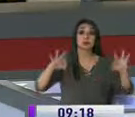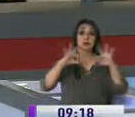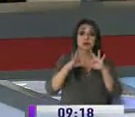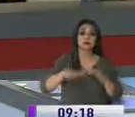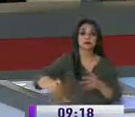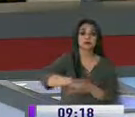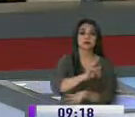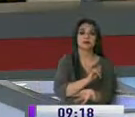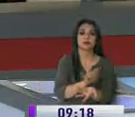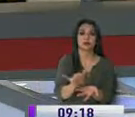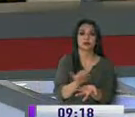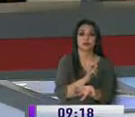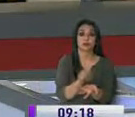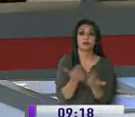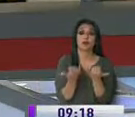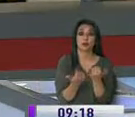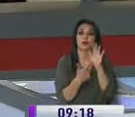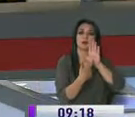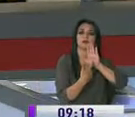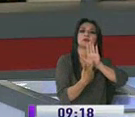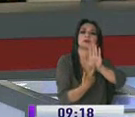Nacional Yasuní. Vamos a